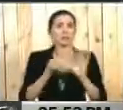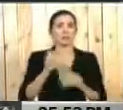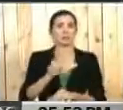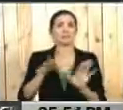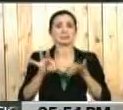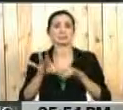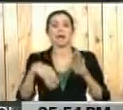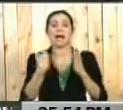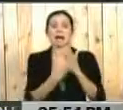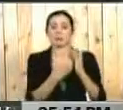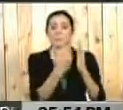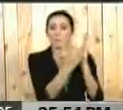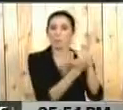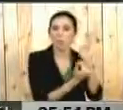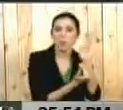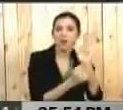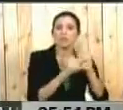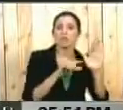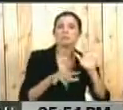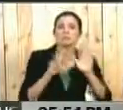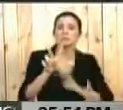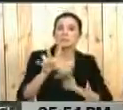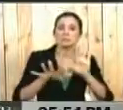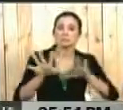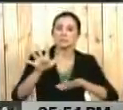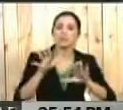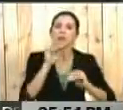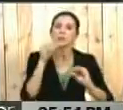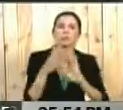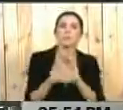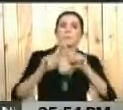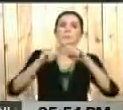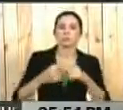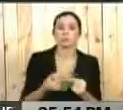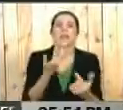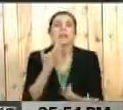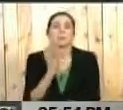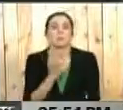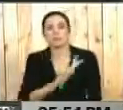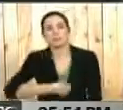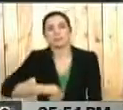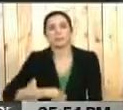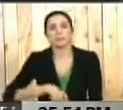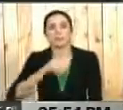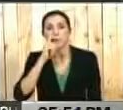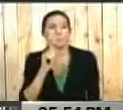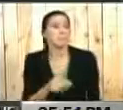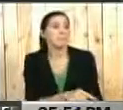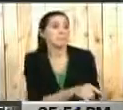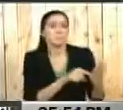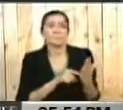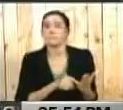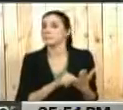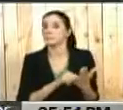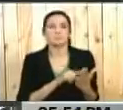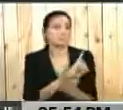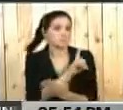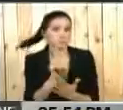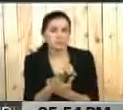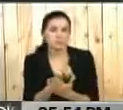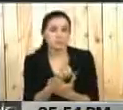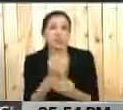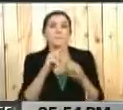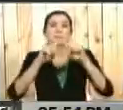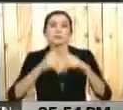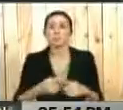al 315 diseña todo lo que es el tema presupuestario. Si el presidente de la República no presenta el presupuesto ante la Asamblea Nacional,